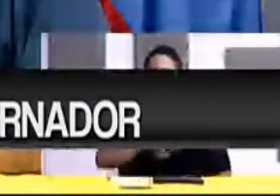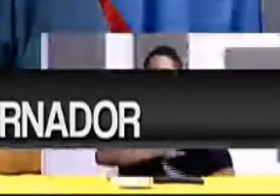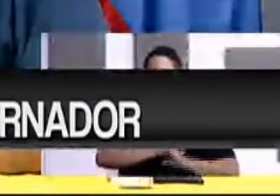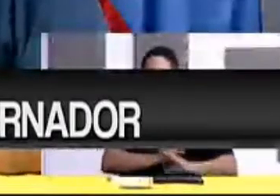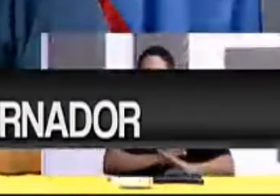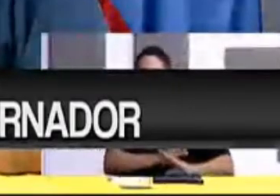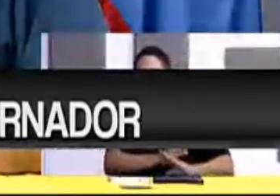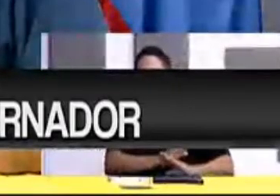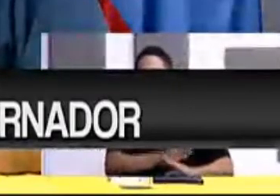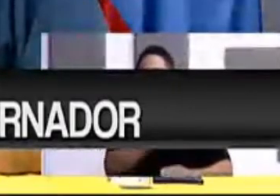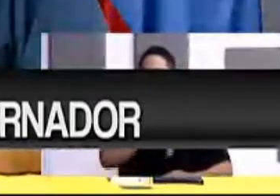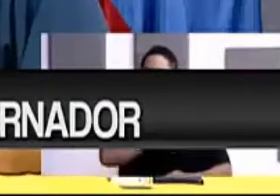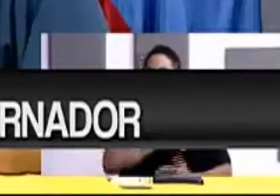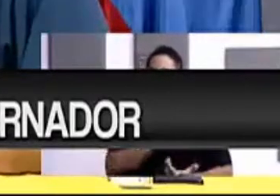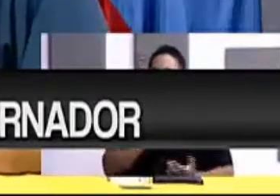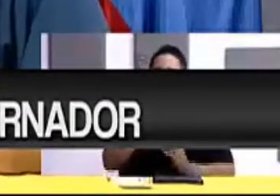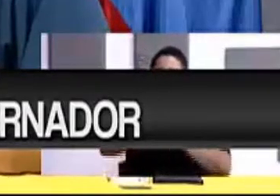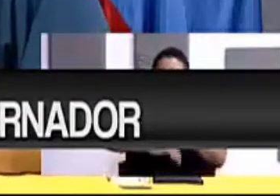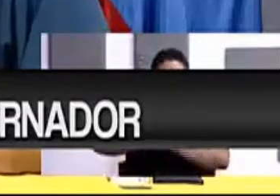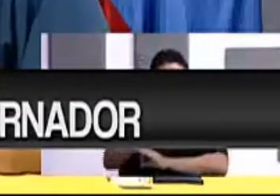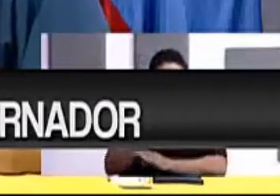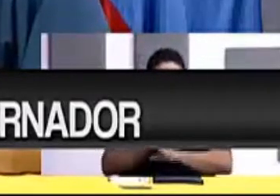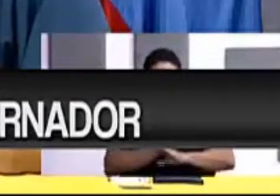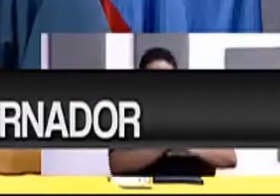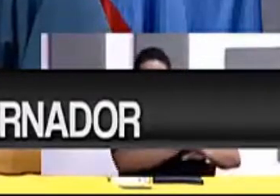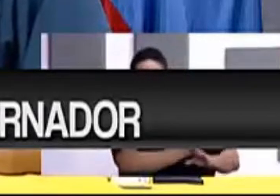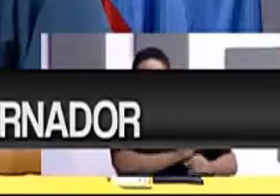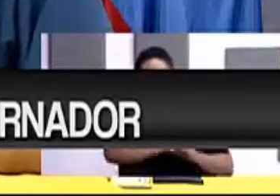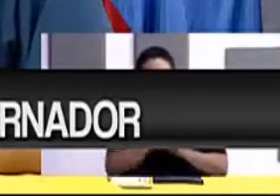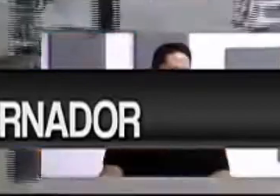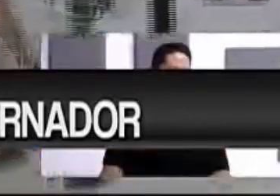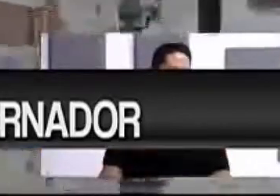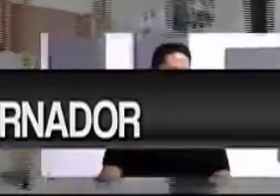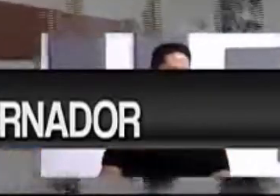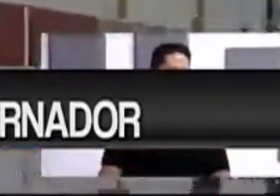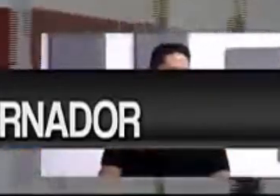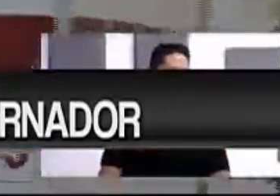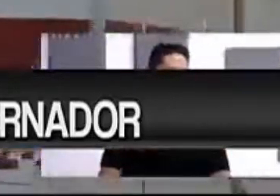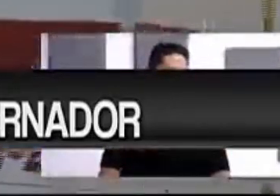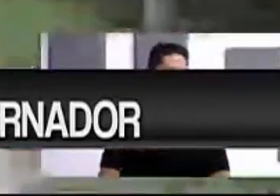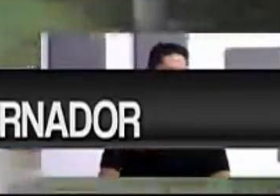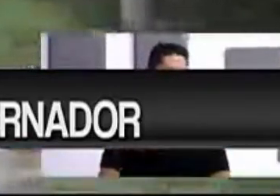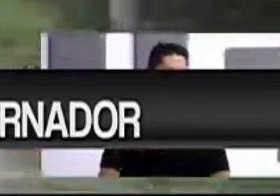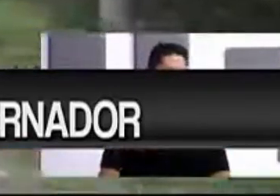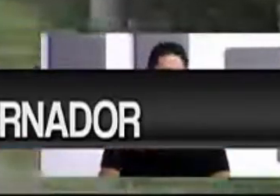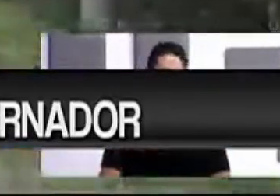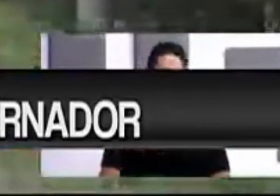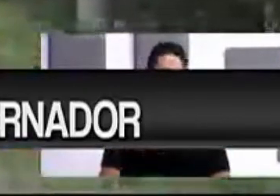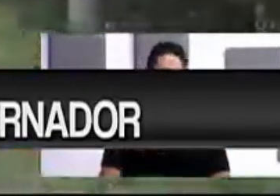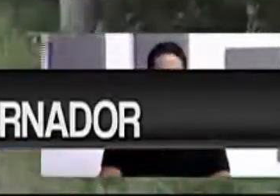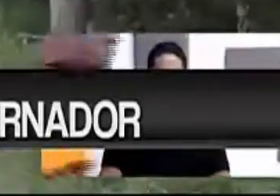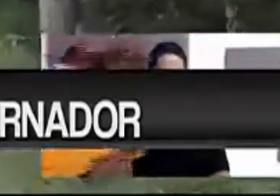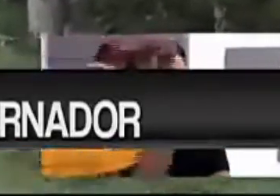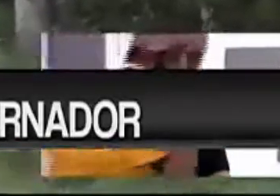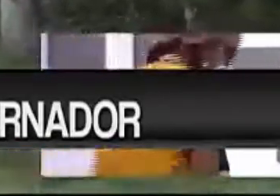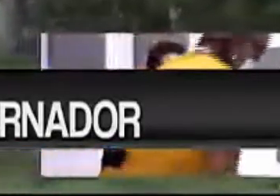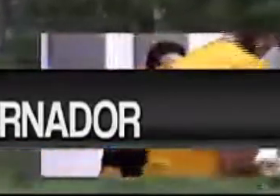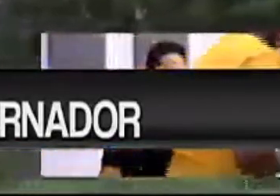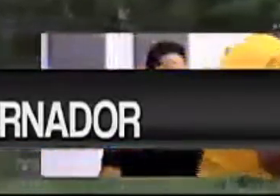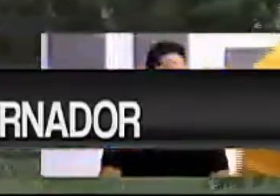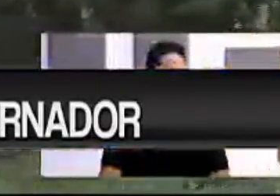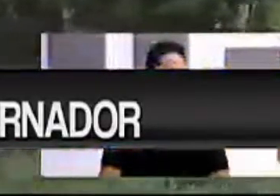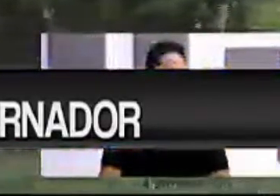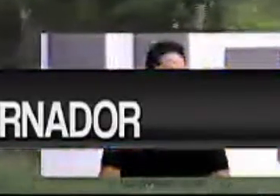la estrategia PRAS y su implementación en algunos sectores de la isla. Hubo análisis con las cifras locales